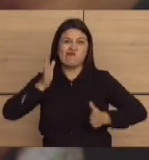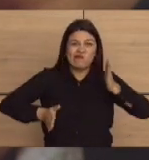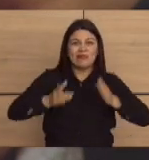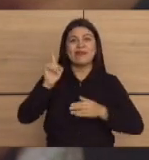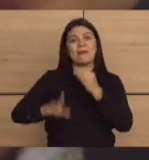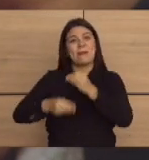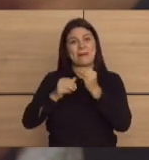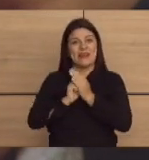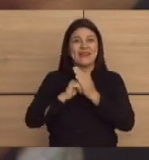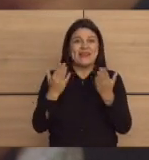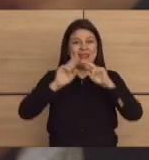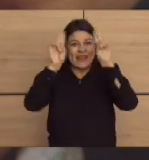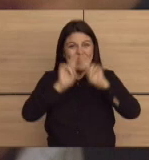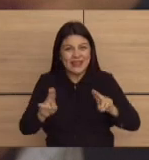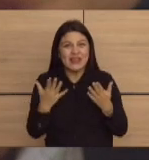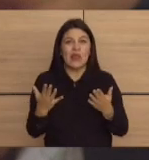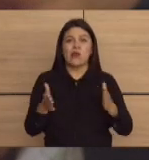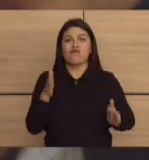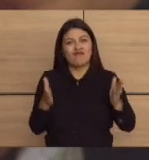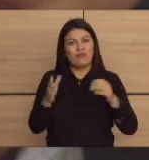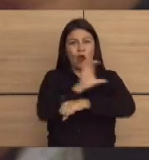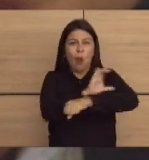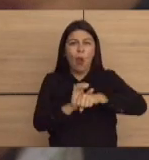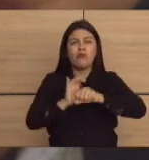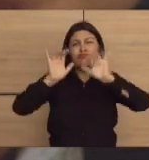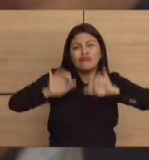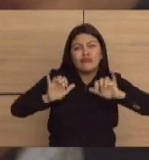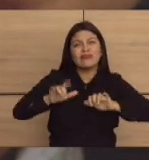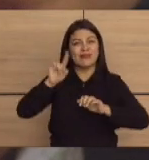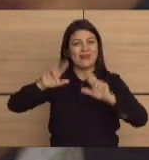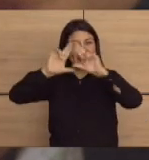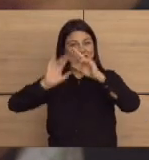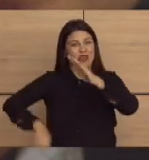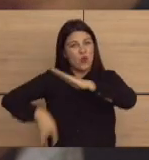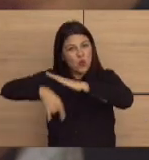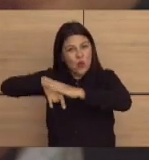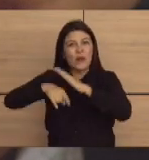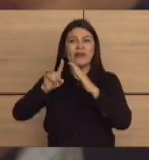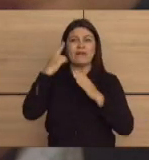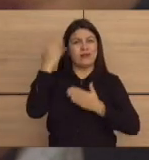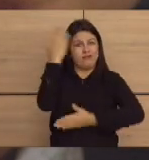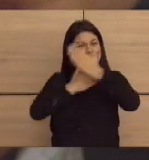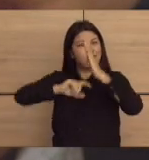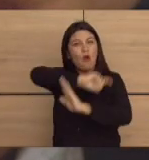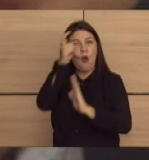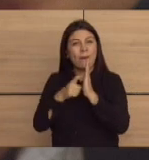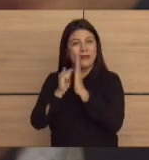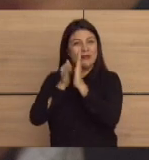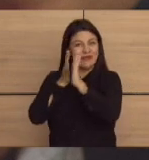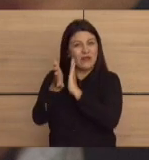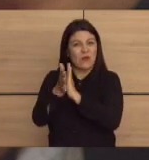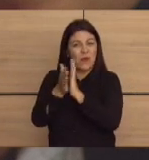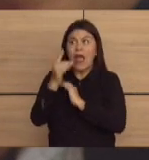cosas, la robótica, la computación en la nube, el análisis integrado de datos,